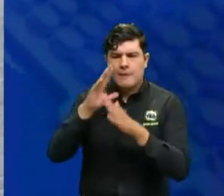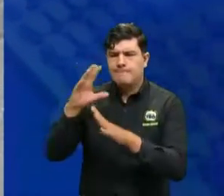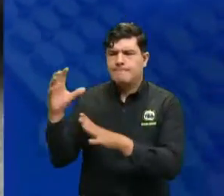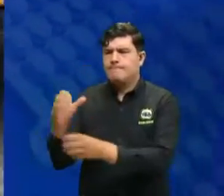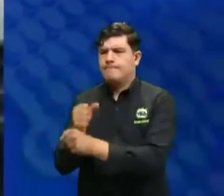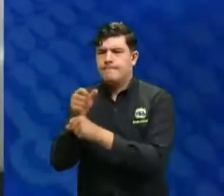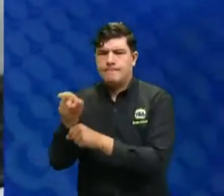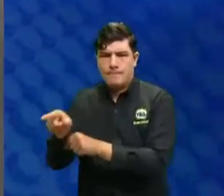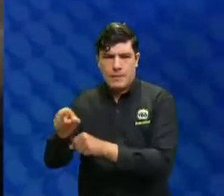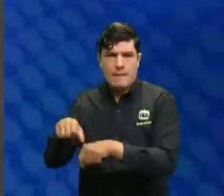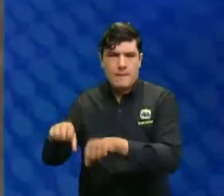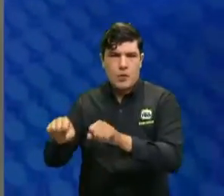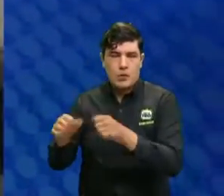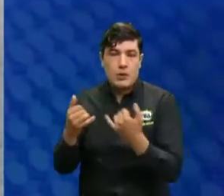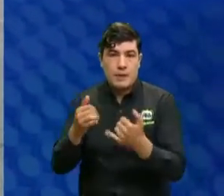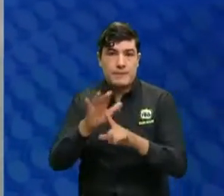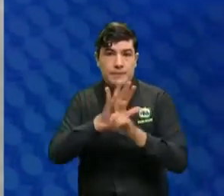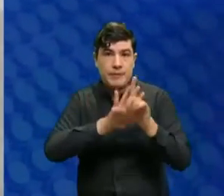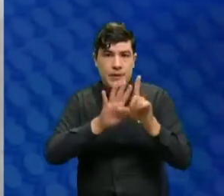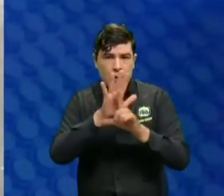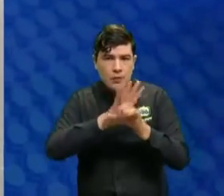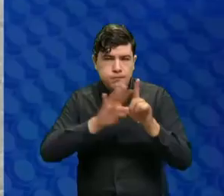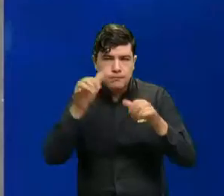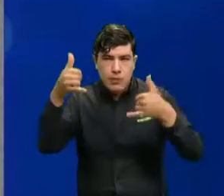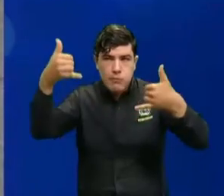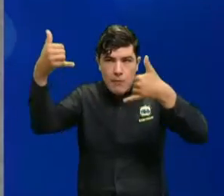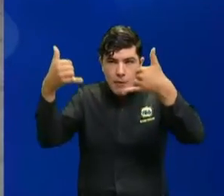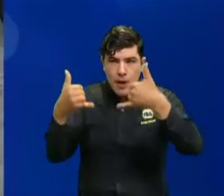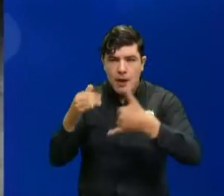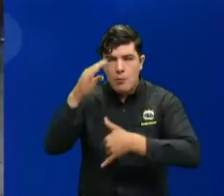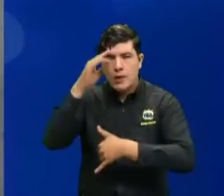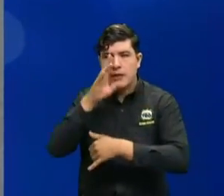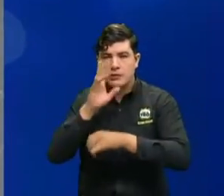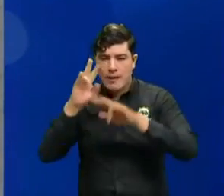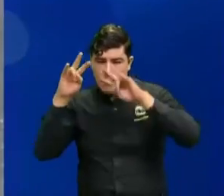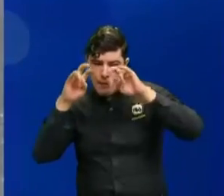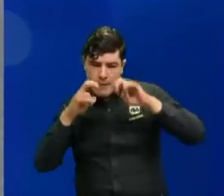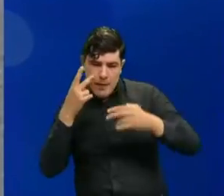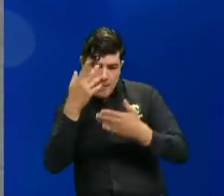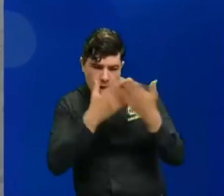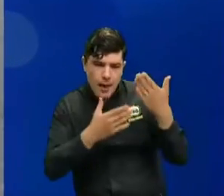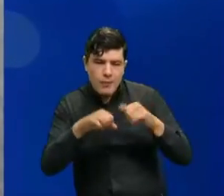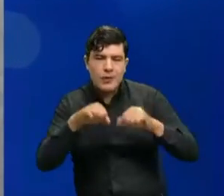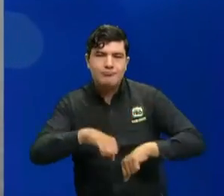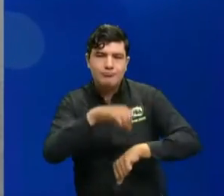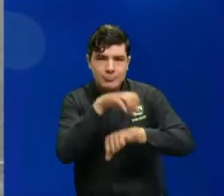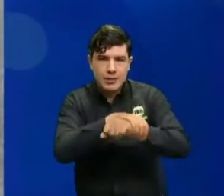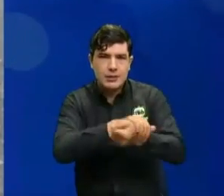de seguridad a las personas para poder dar con su captura. Esta es la tercera vez